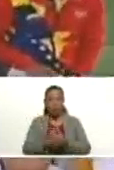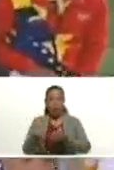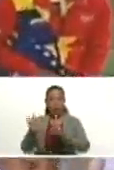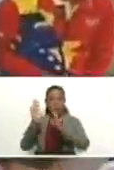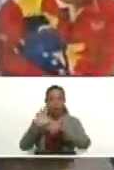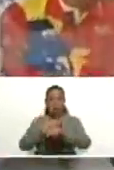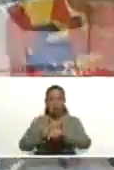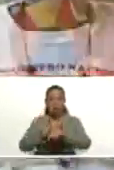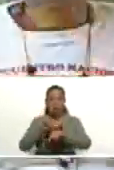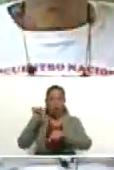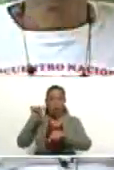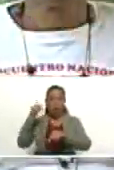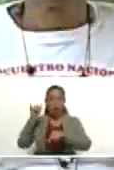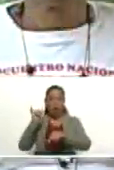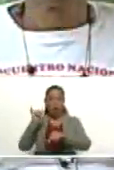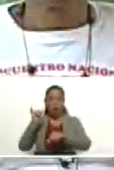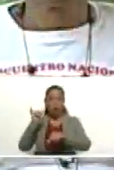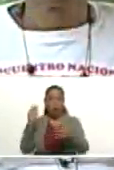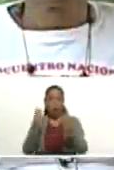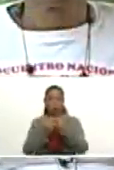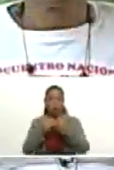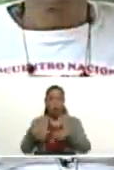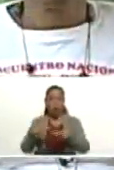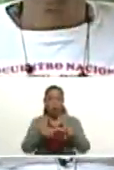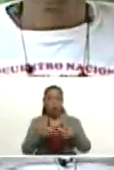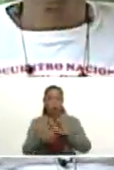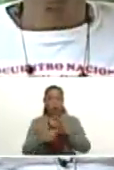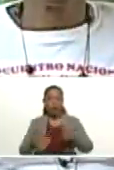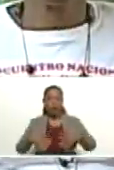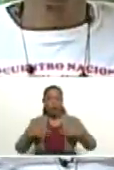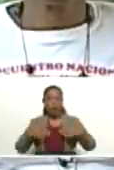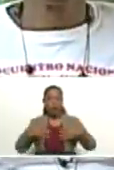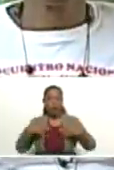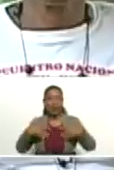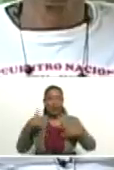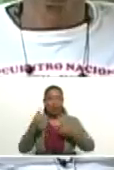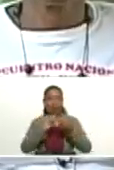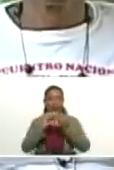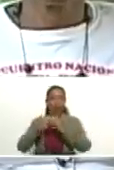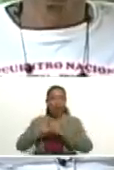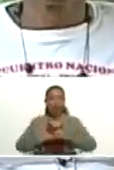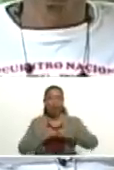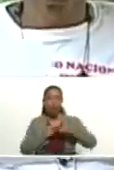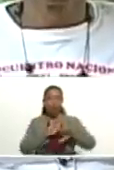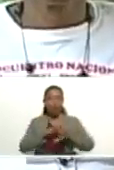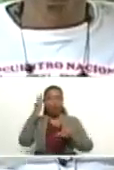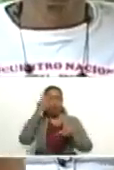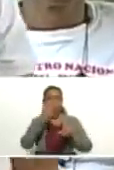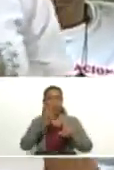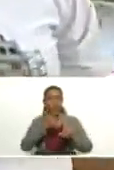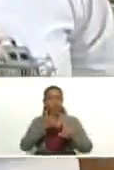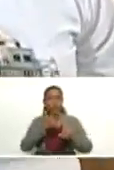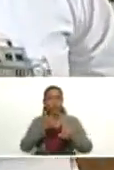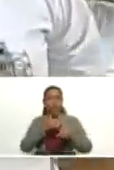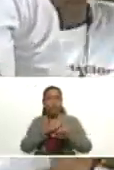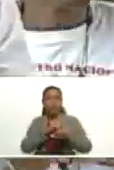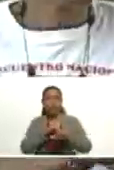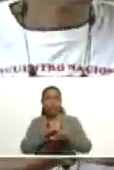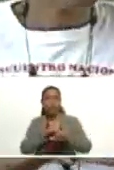el cual junto a los espacios recreativos fueron reacondicionados recientemente por instrucciones de nuestro ministro de Vivienda.